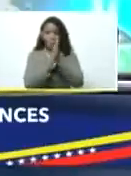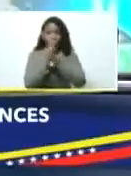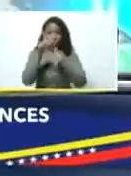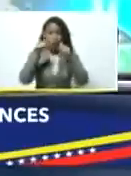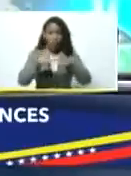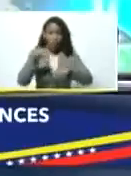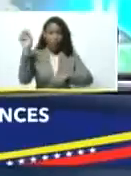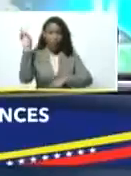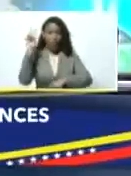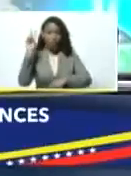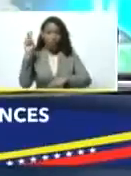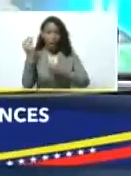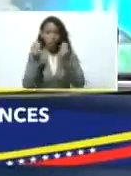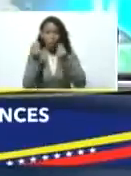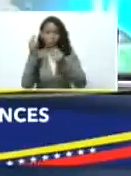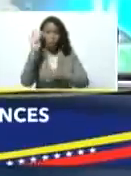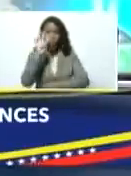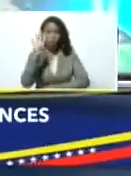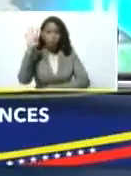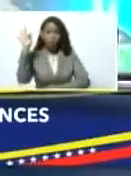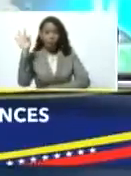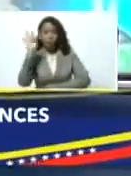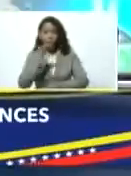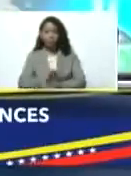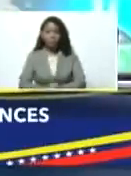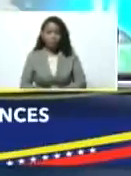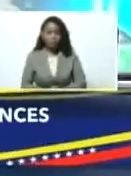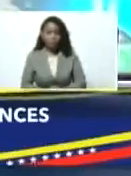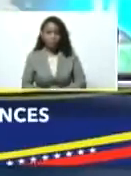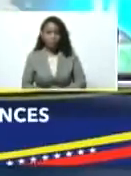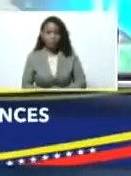Venezuela, las 4F,